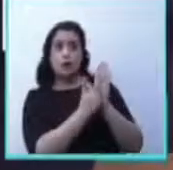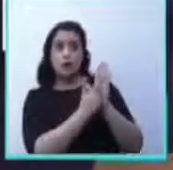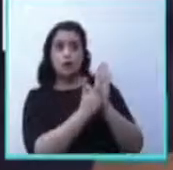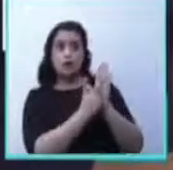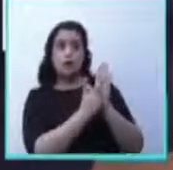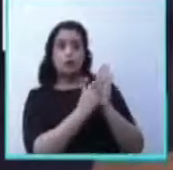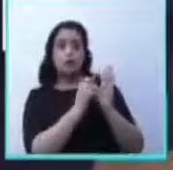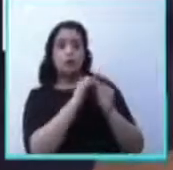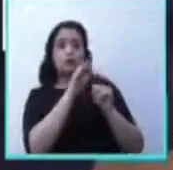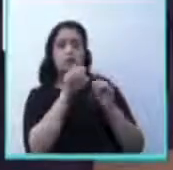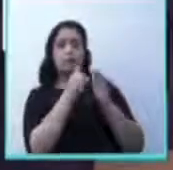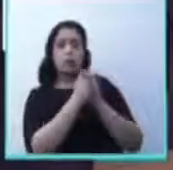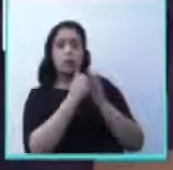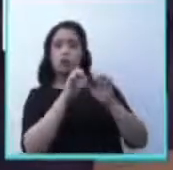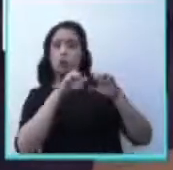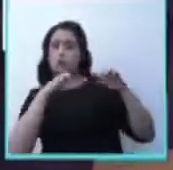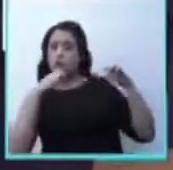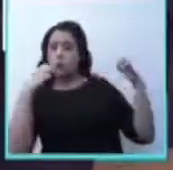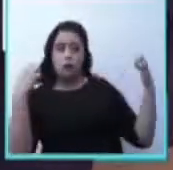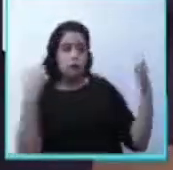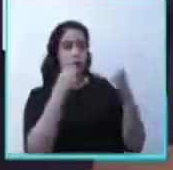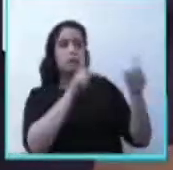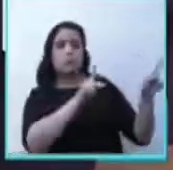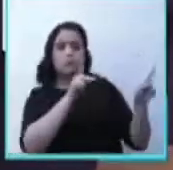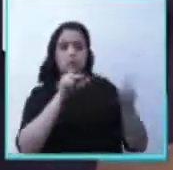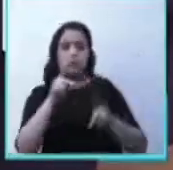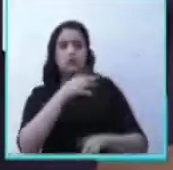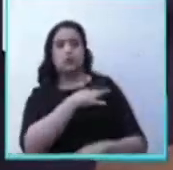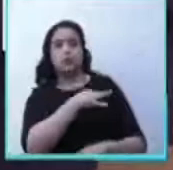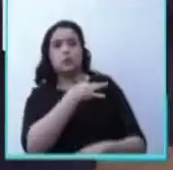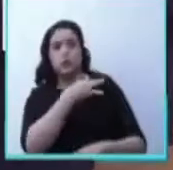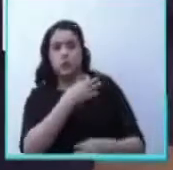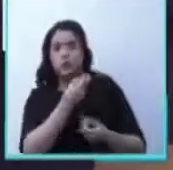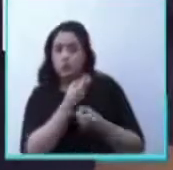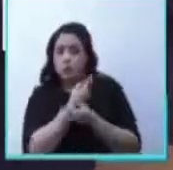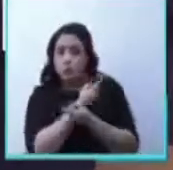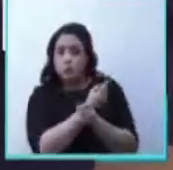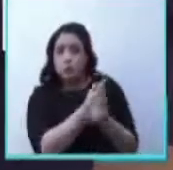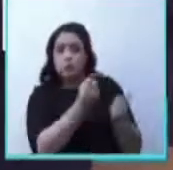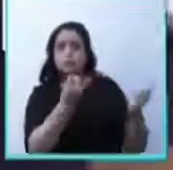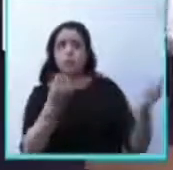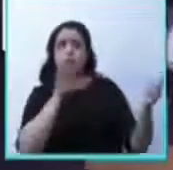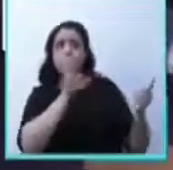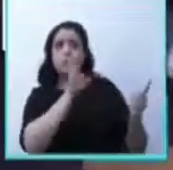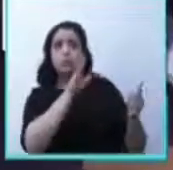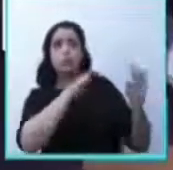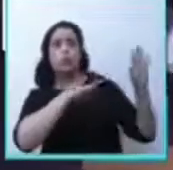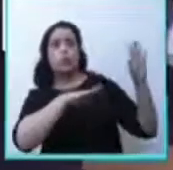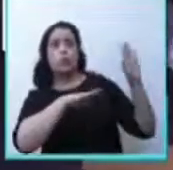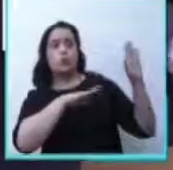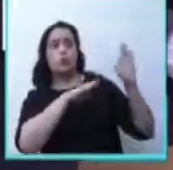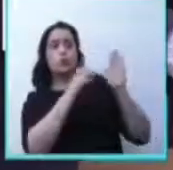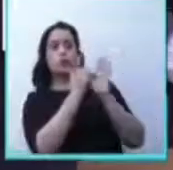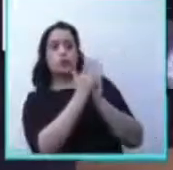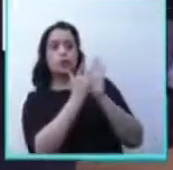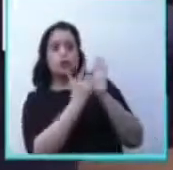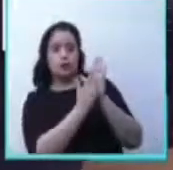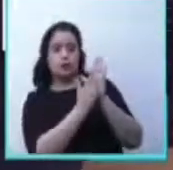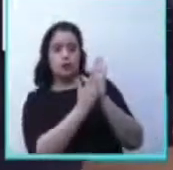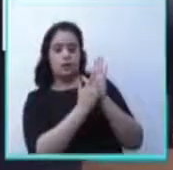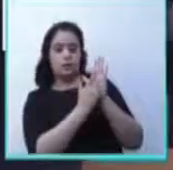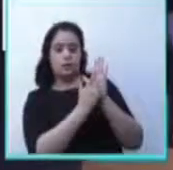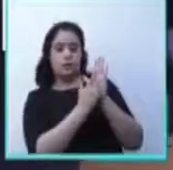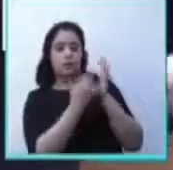todo este público presente. Escuchemos su promesa de ley en